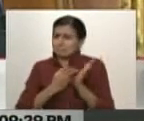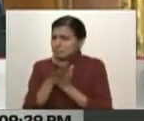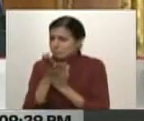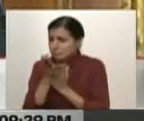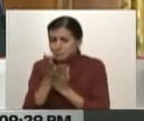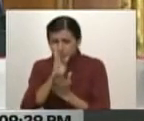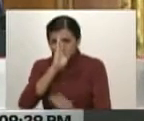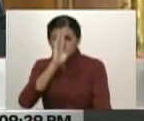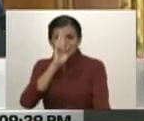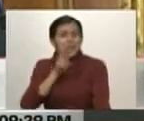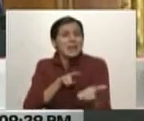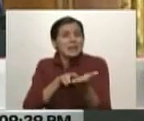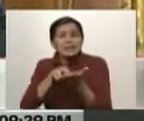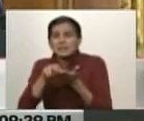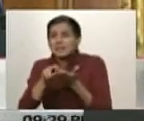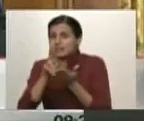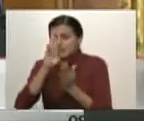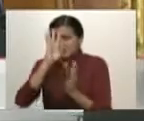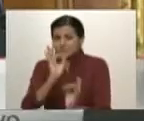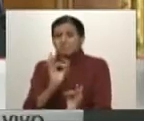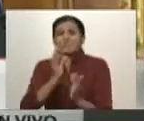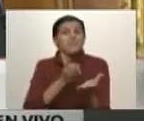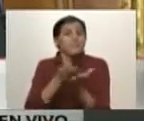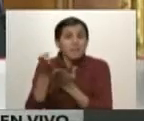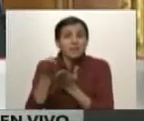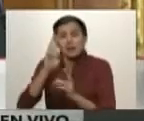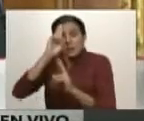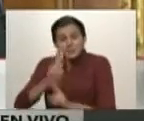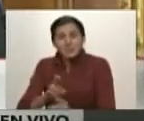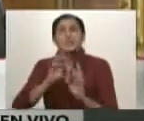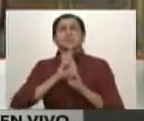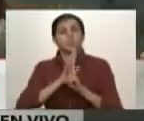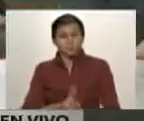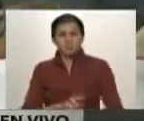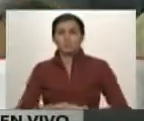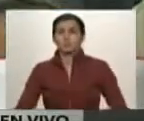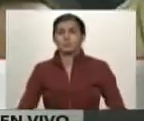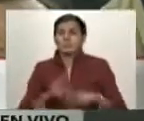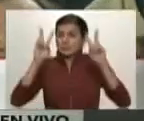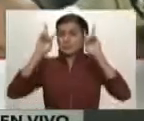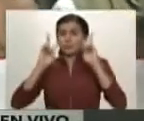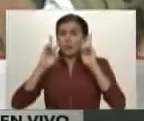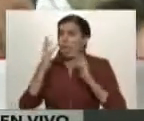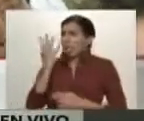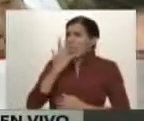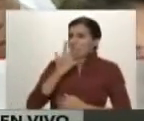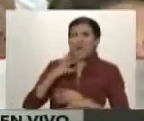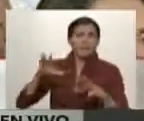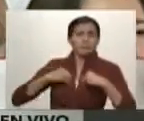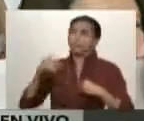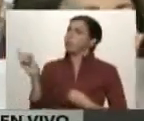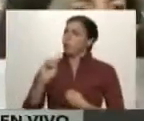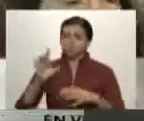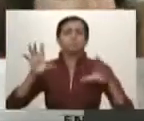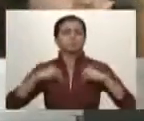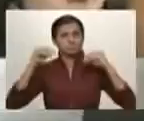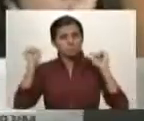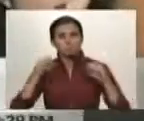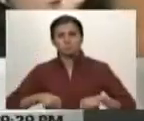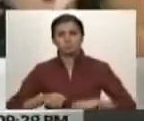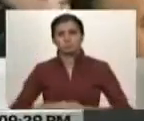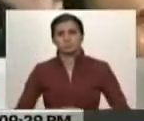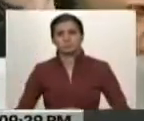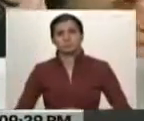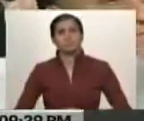impecable nosotros respetaremos los resultados de la voluntad de ustedes compatriotas